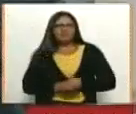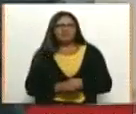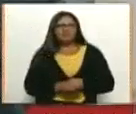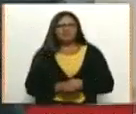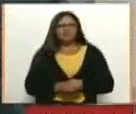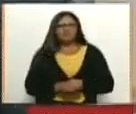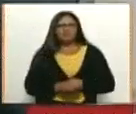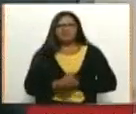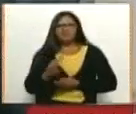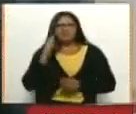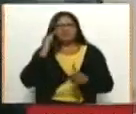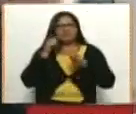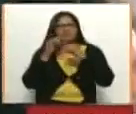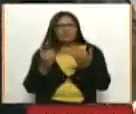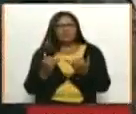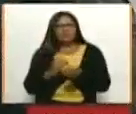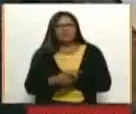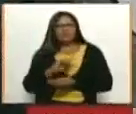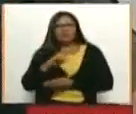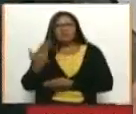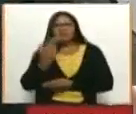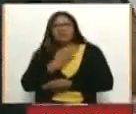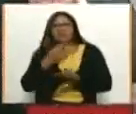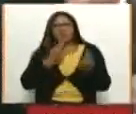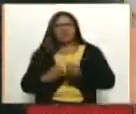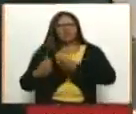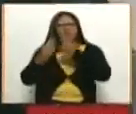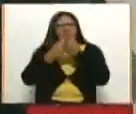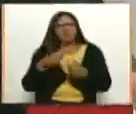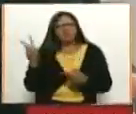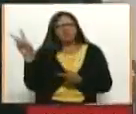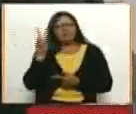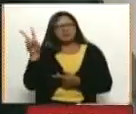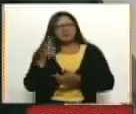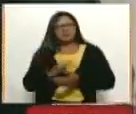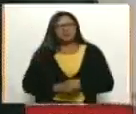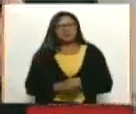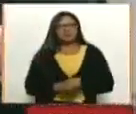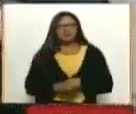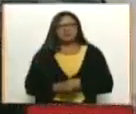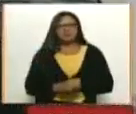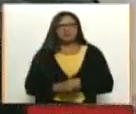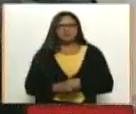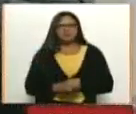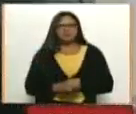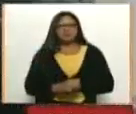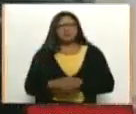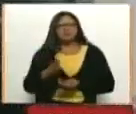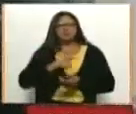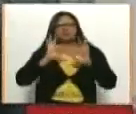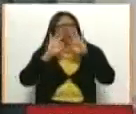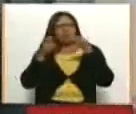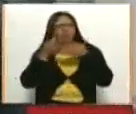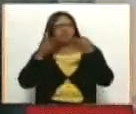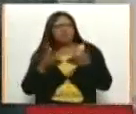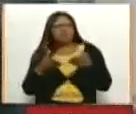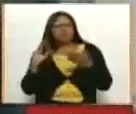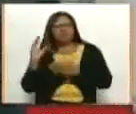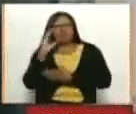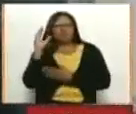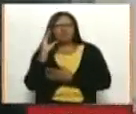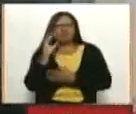sus principales destinos. Entonces eso está afectando a la economía colombiana, eso está afectando a la población colombiana y el gobierno colombiano tiene un interés